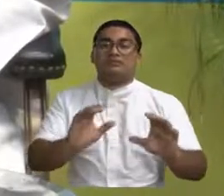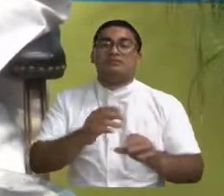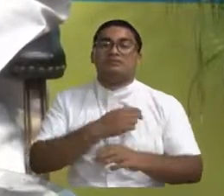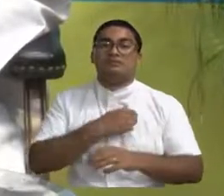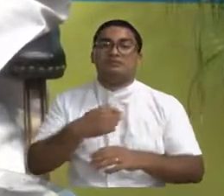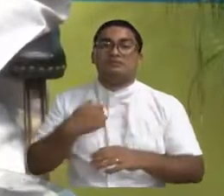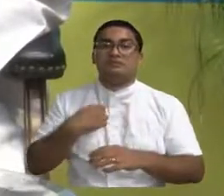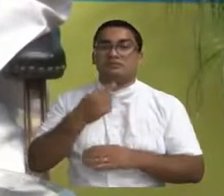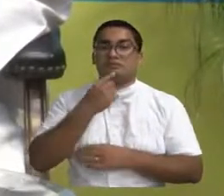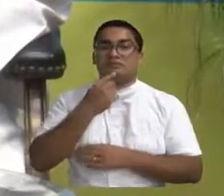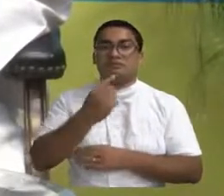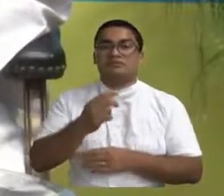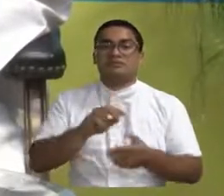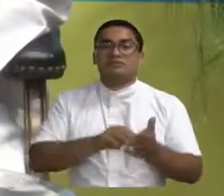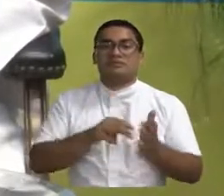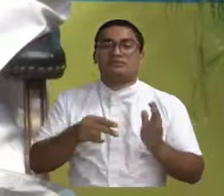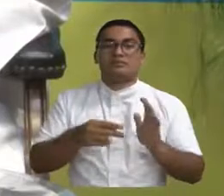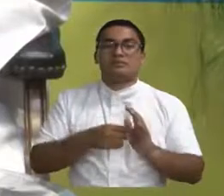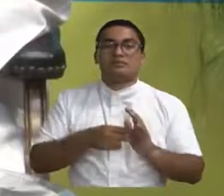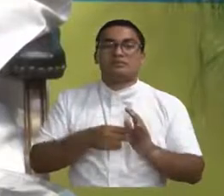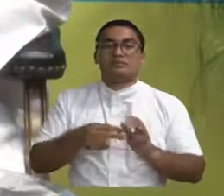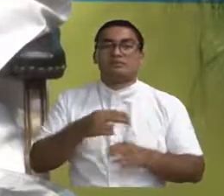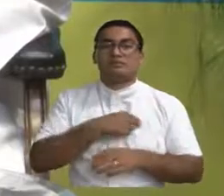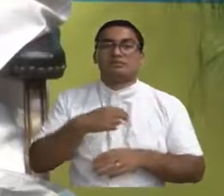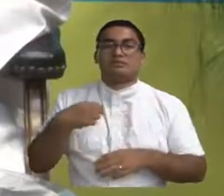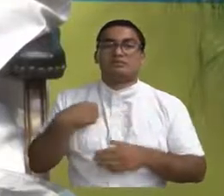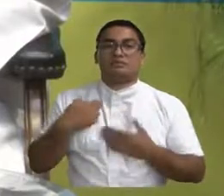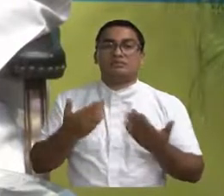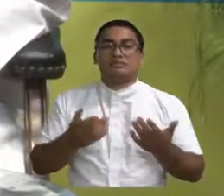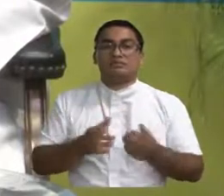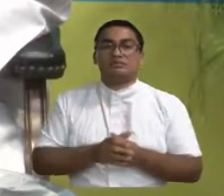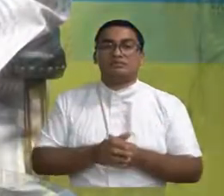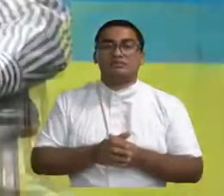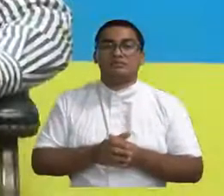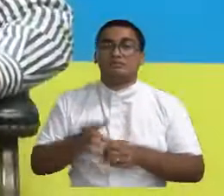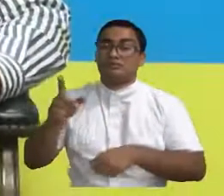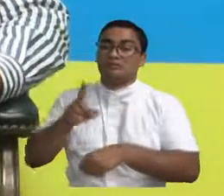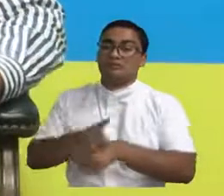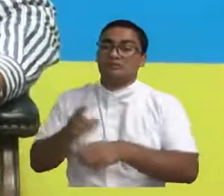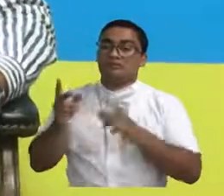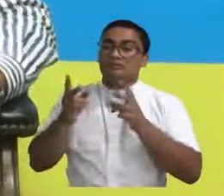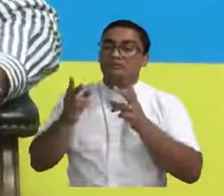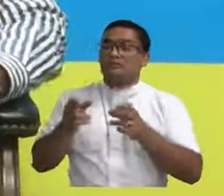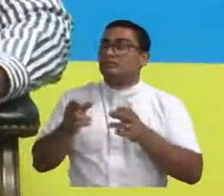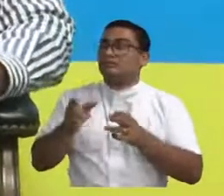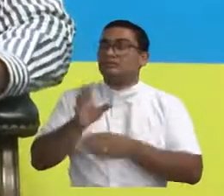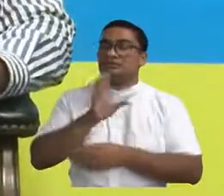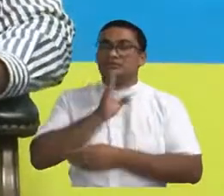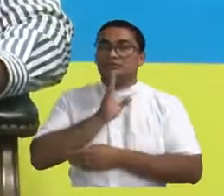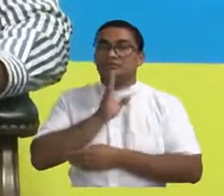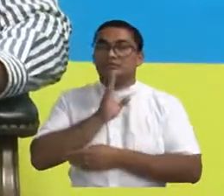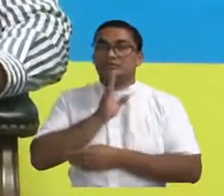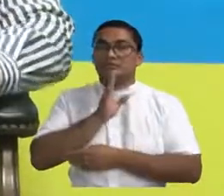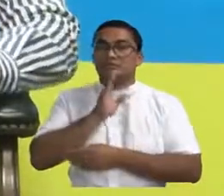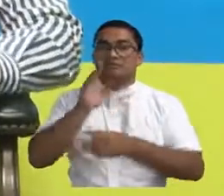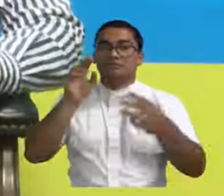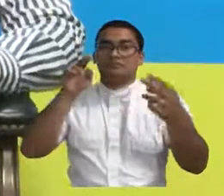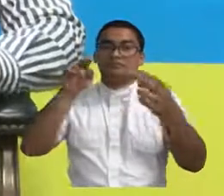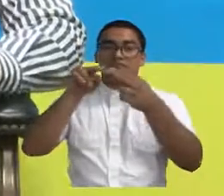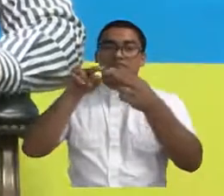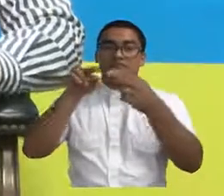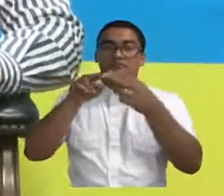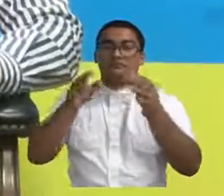que es donde nosotros mayormente estamos expuestos a estas temperaturas. Ok, doctora, vamos a interrumpir el programa porque vamos a hacer un enlace